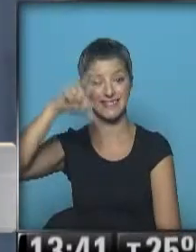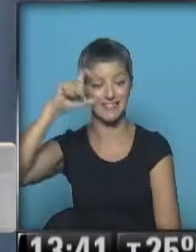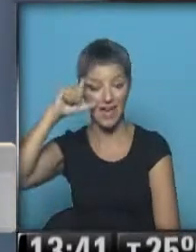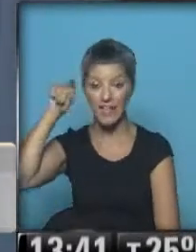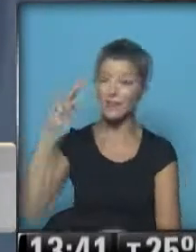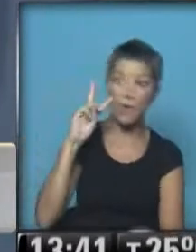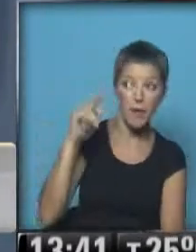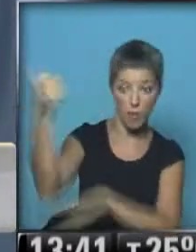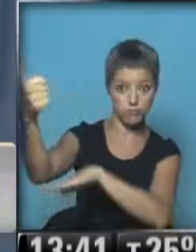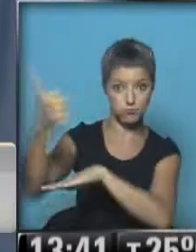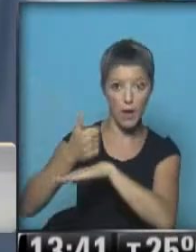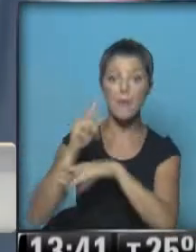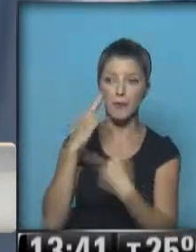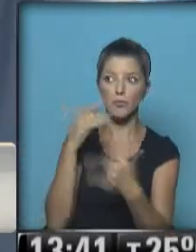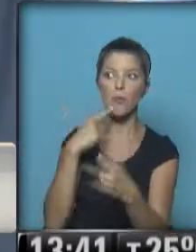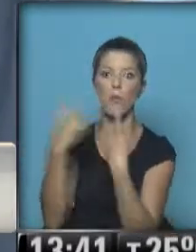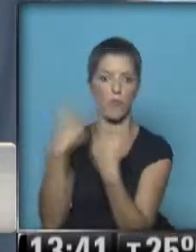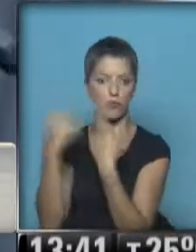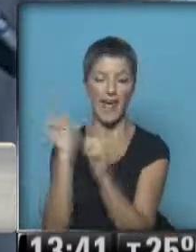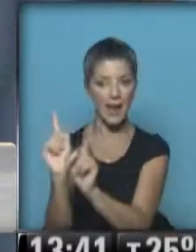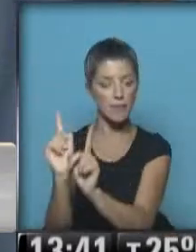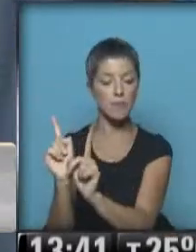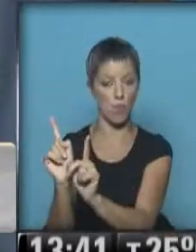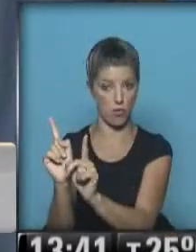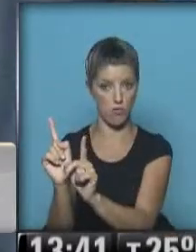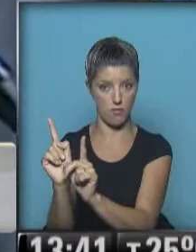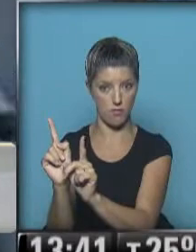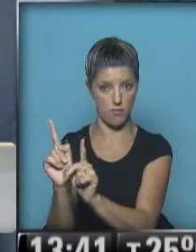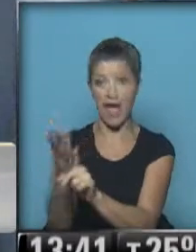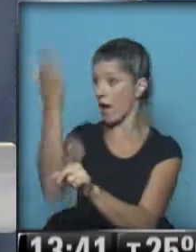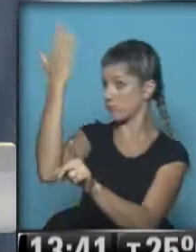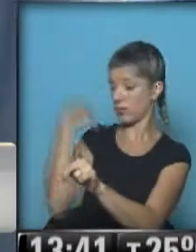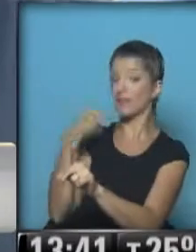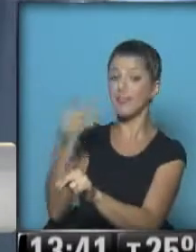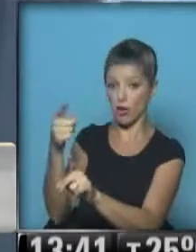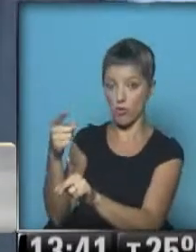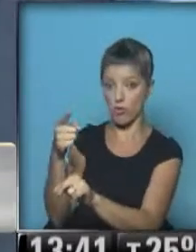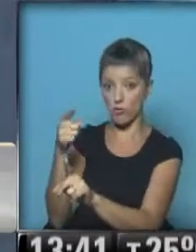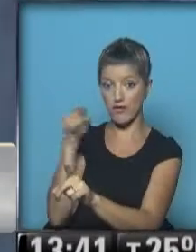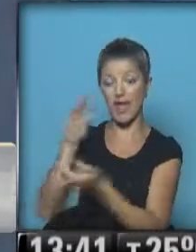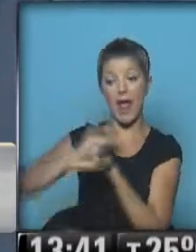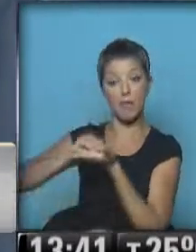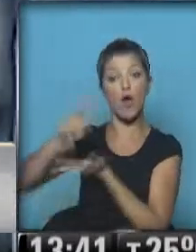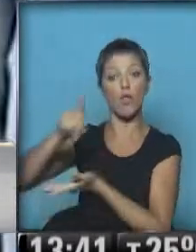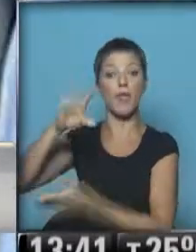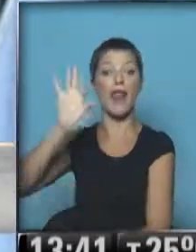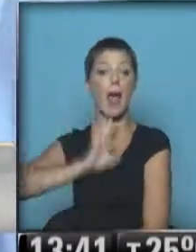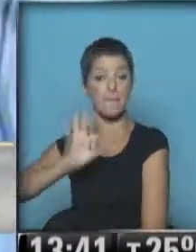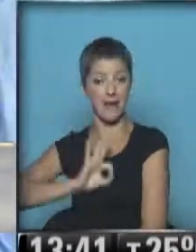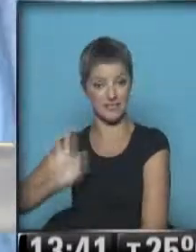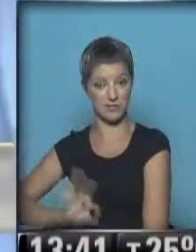si podemos tomar contacto con él, el mismo que había sostenido que la defensa de Mangieri